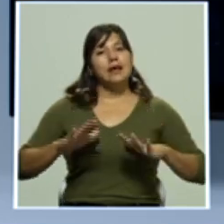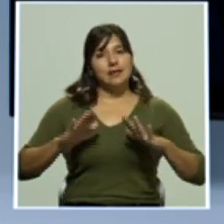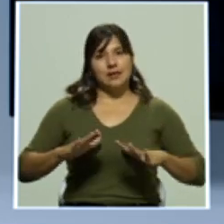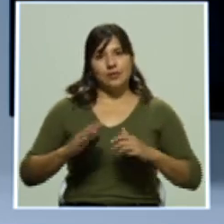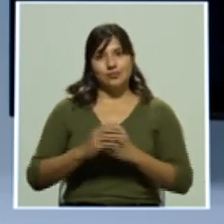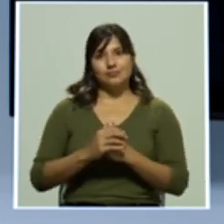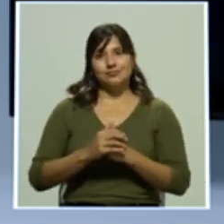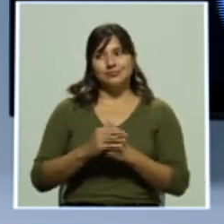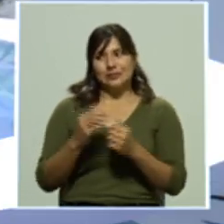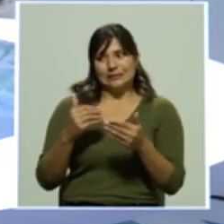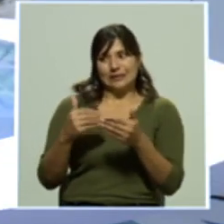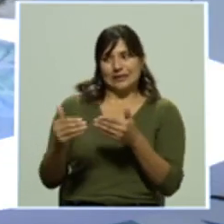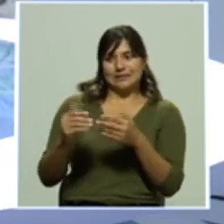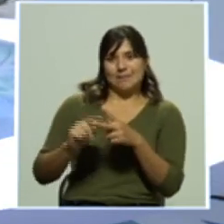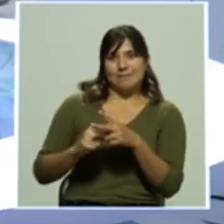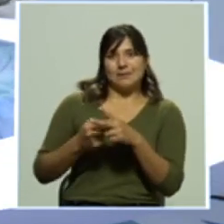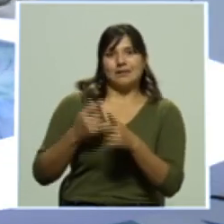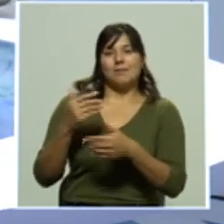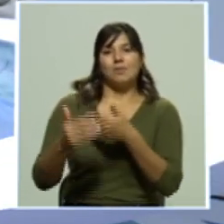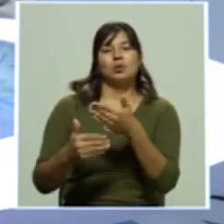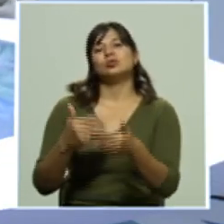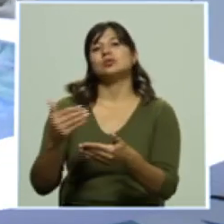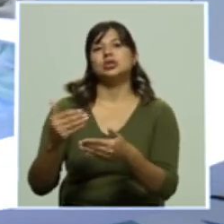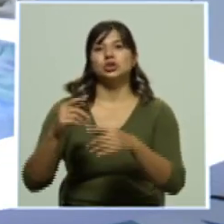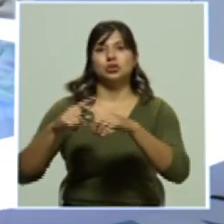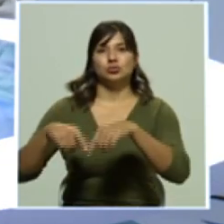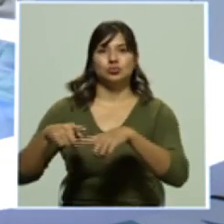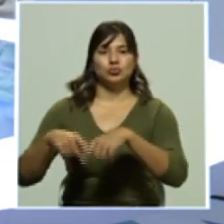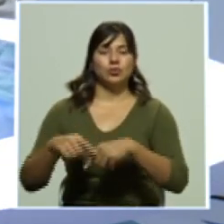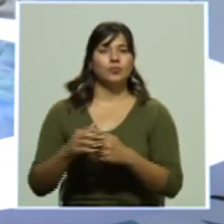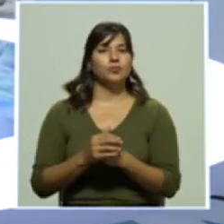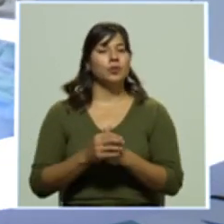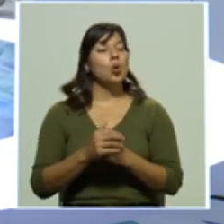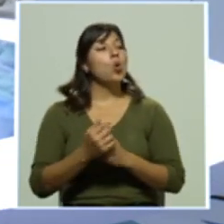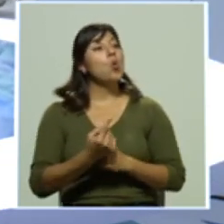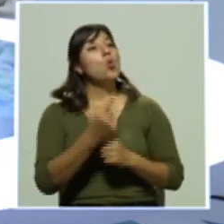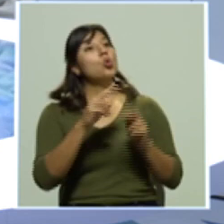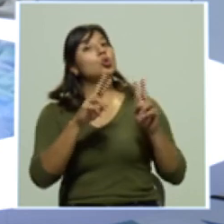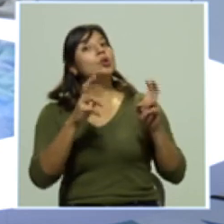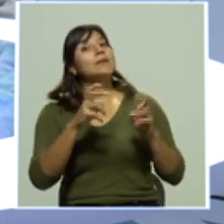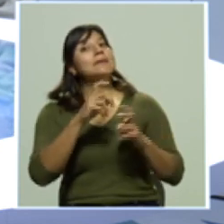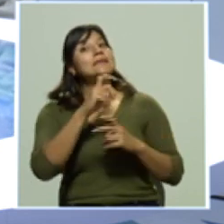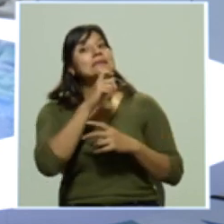mañana es fundamental. Totalmente. Tema polémico,